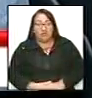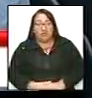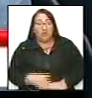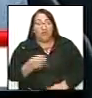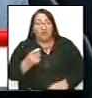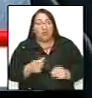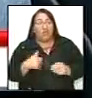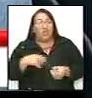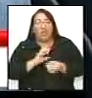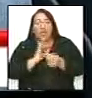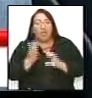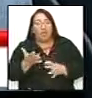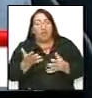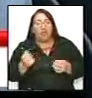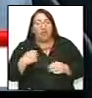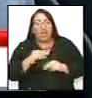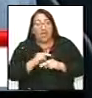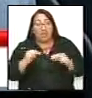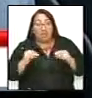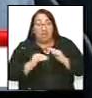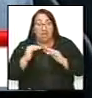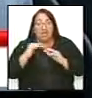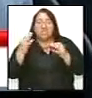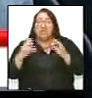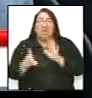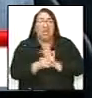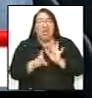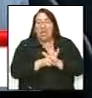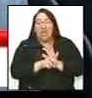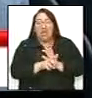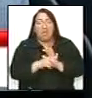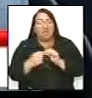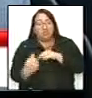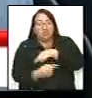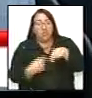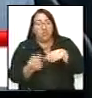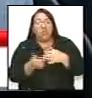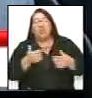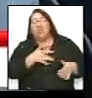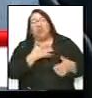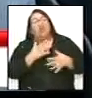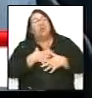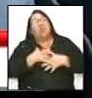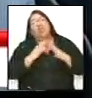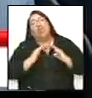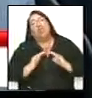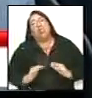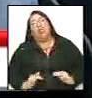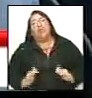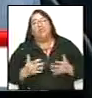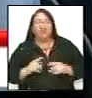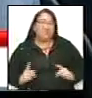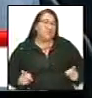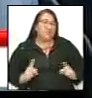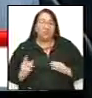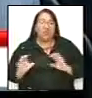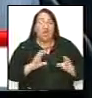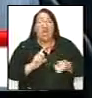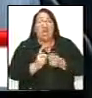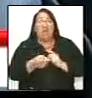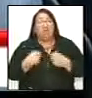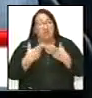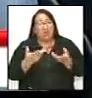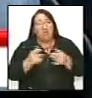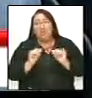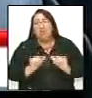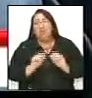gente que no quiere que cambien las cosas el status quo es la ley y el círculo de confort es lo que prevalece no hagamos cambios que vemos